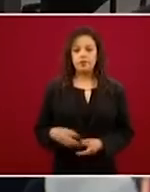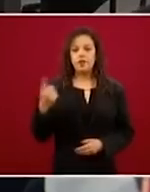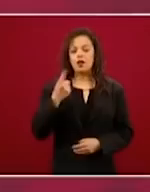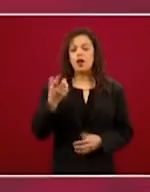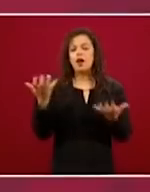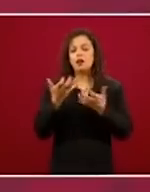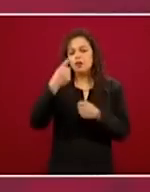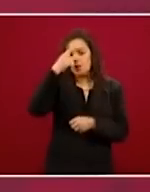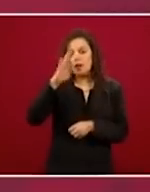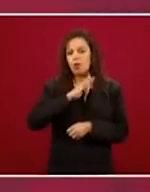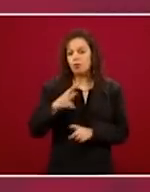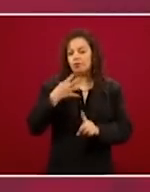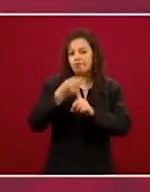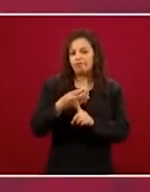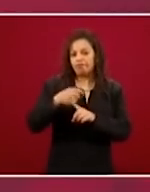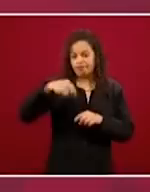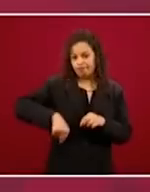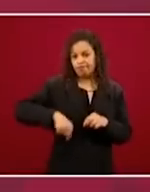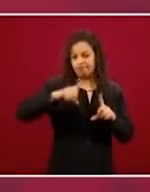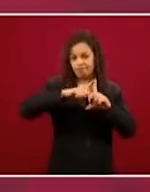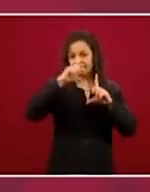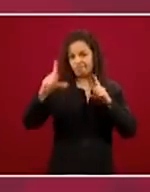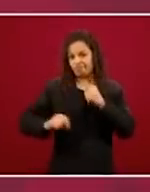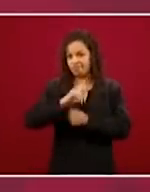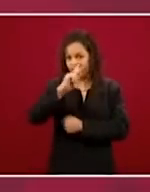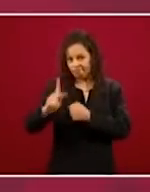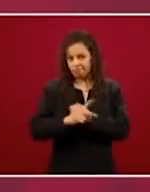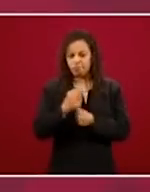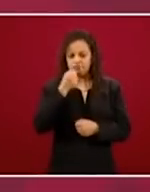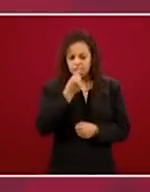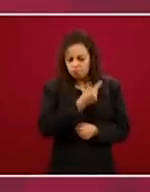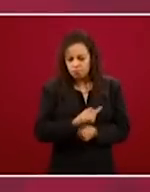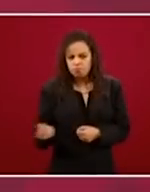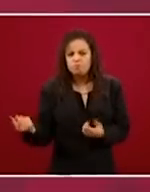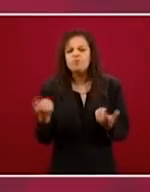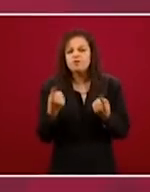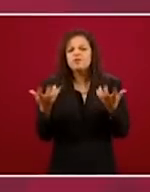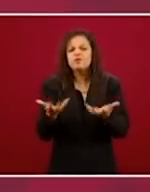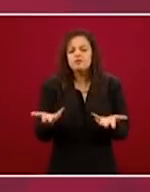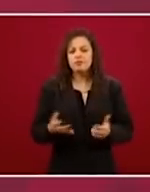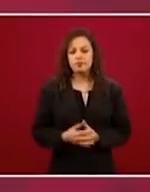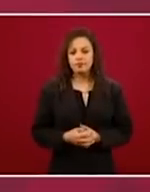que les toca ser bueno este